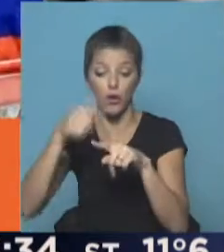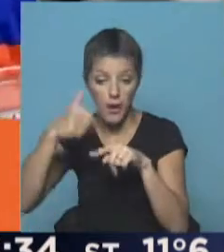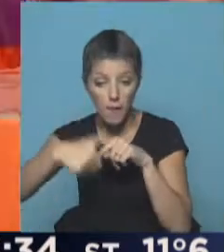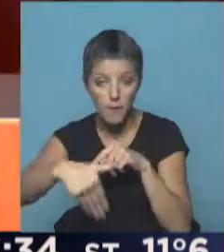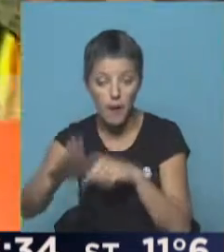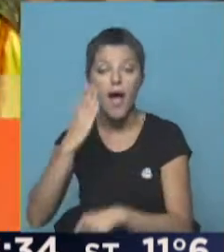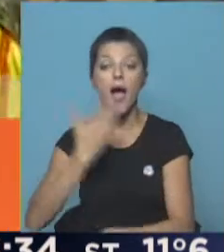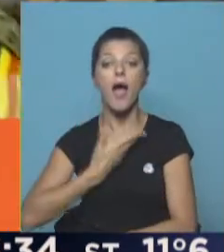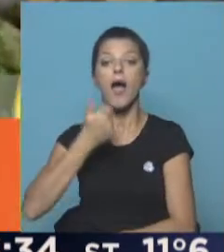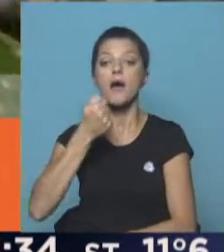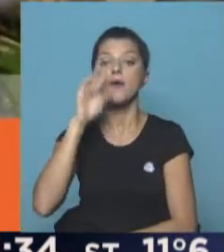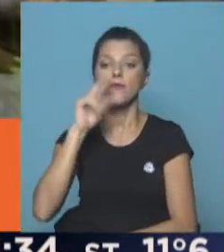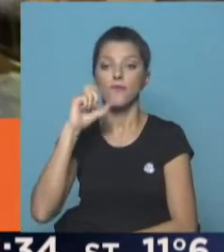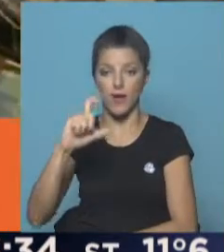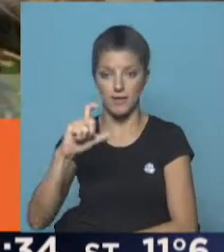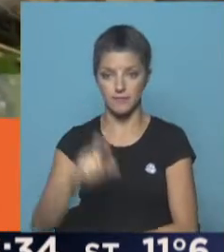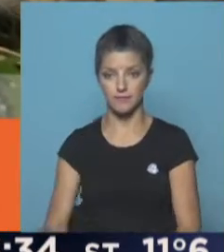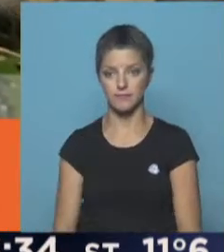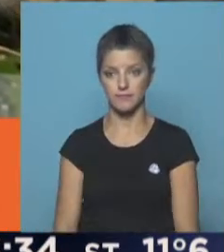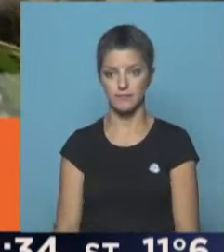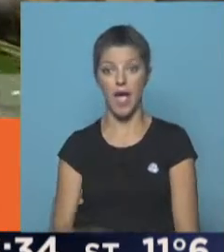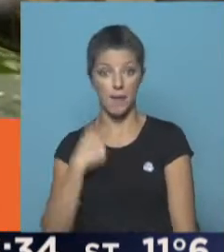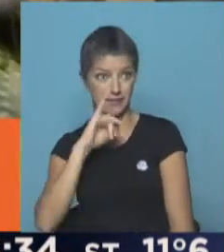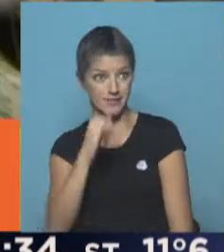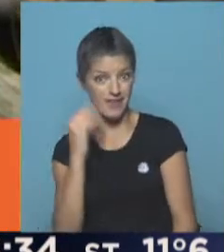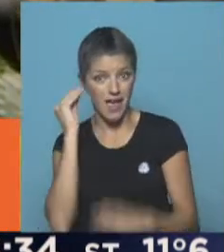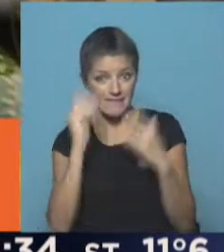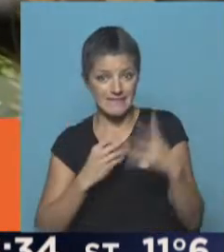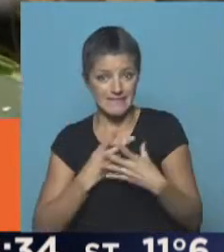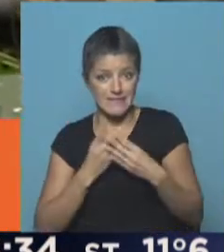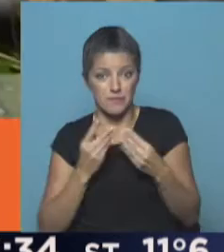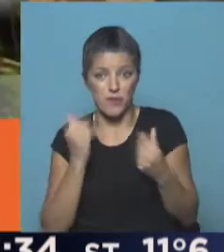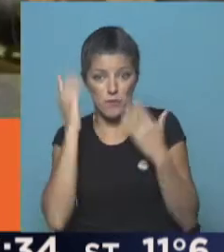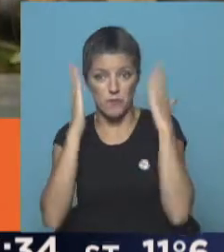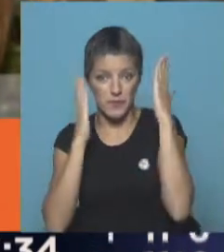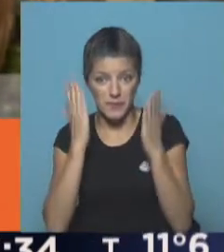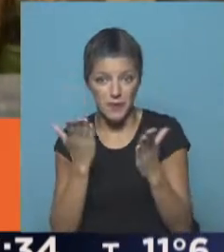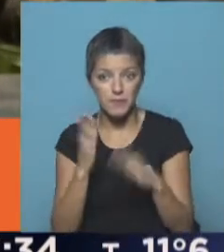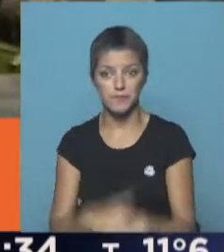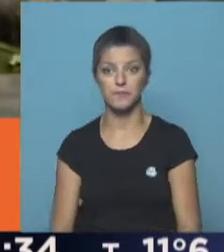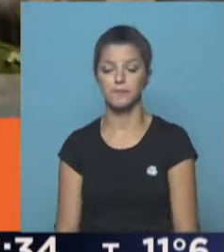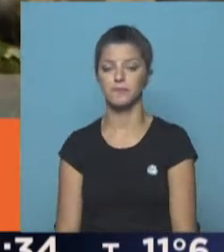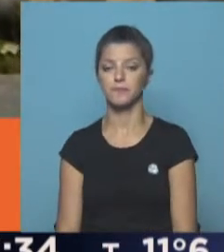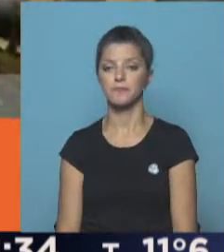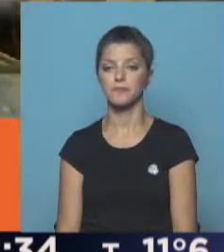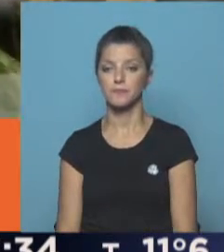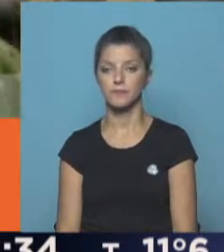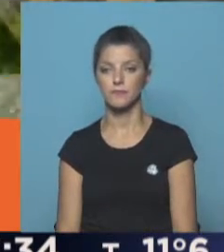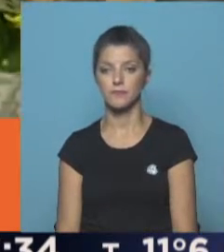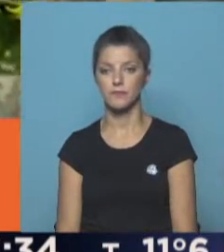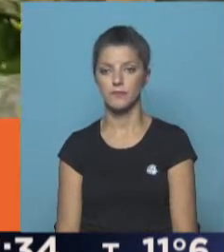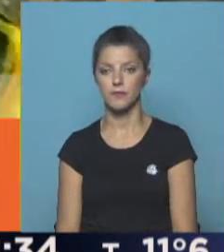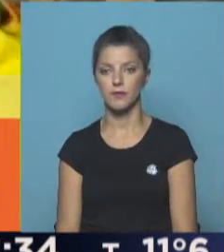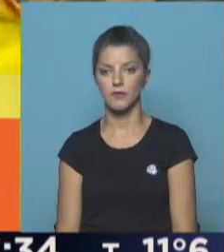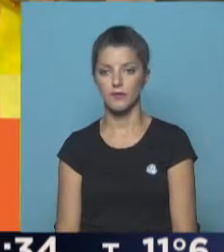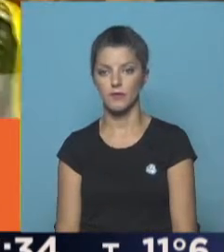FARC. A mí sí me ilusiona porque no vamos a dejarnos, o sea, no tenga